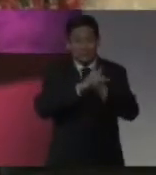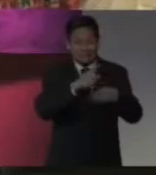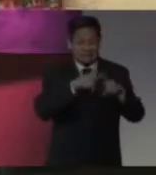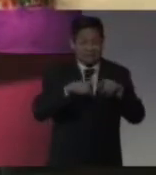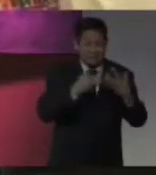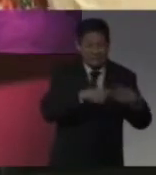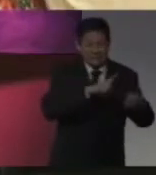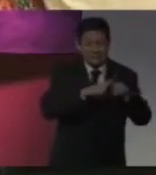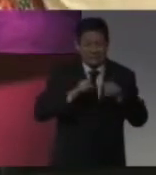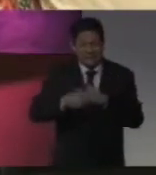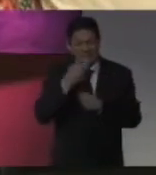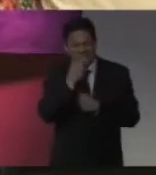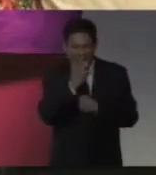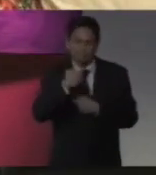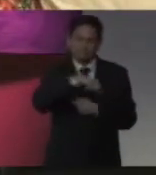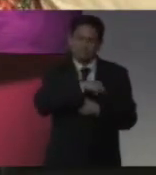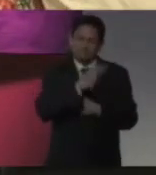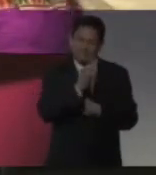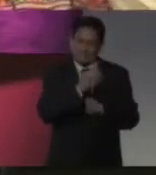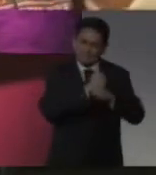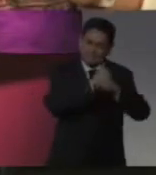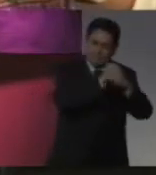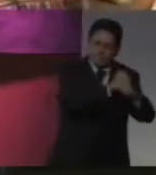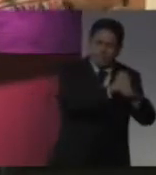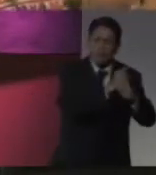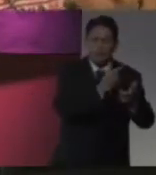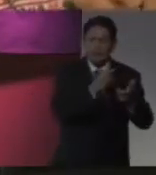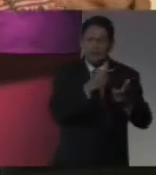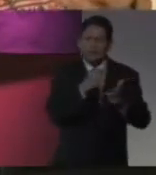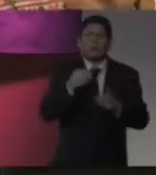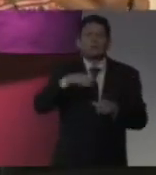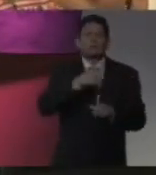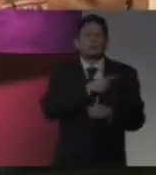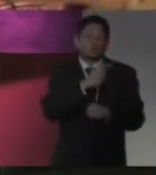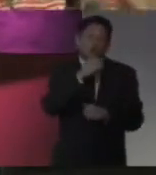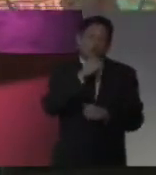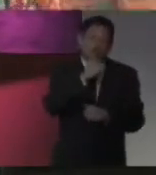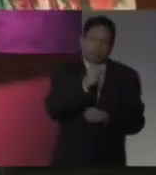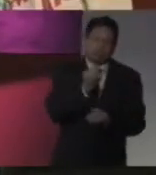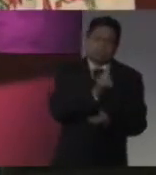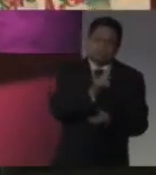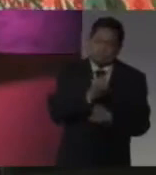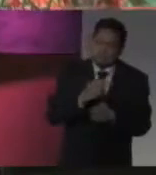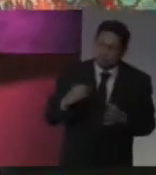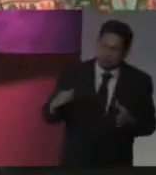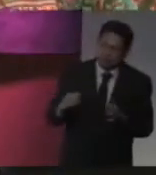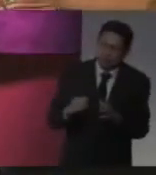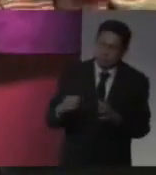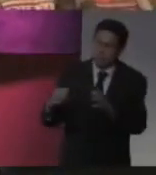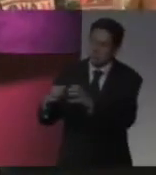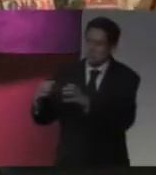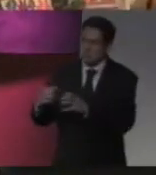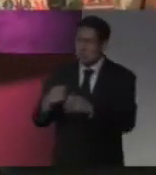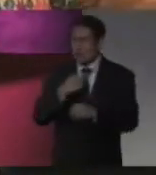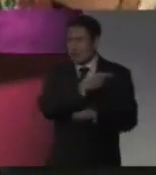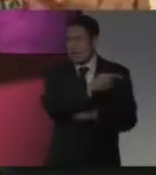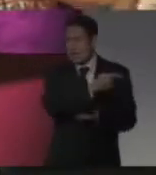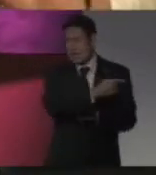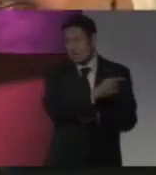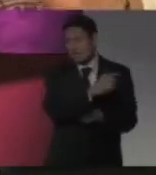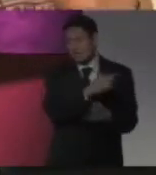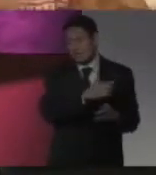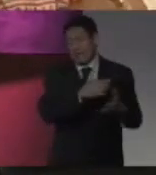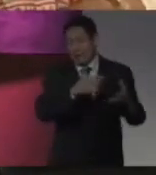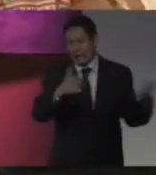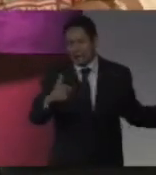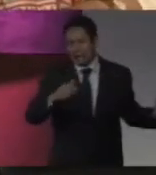no podemos hacerlo de otra manera. Pero ¿cómo lo vamos a hacer? ¿Cómo luchamos contra ese monstruo, esa hidra? Pues a mí